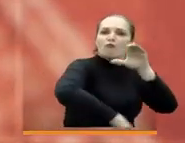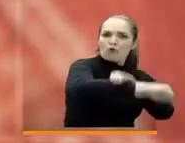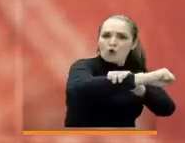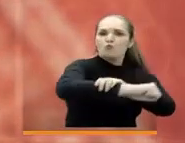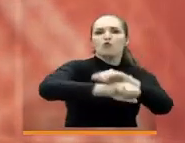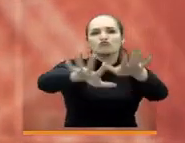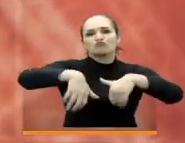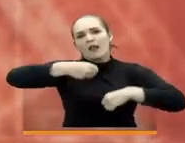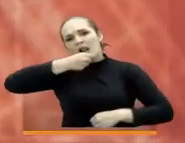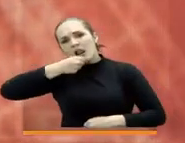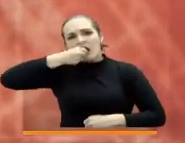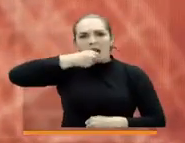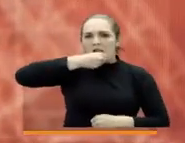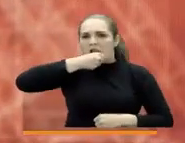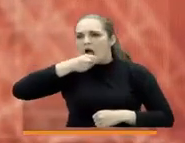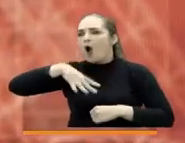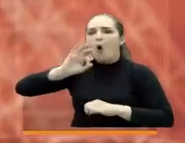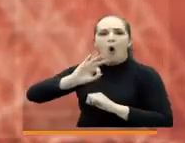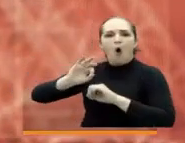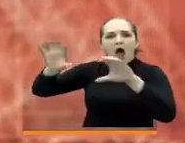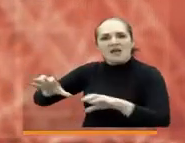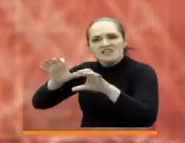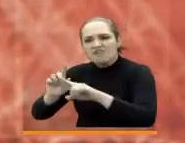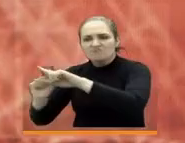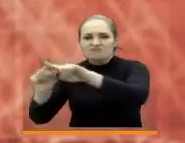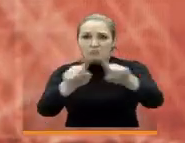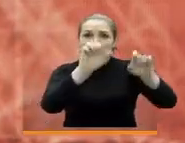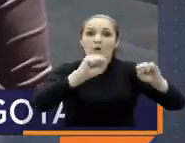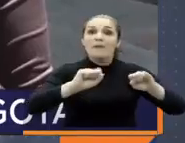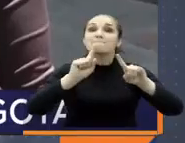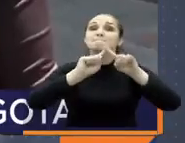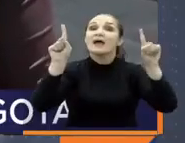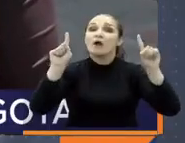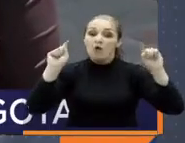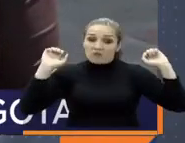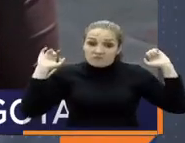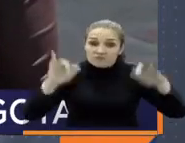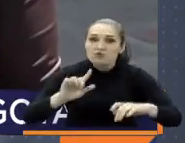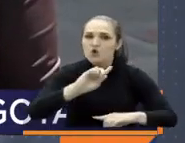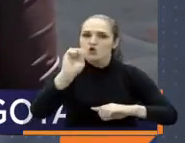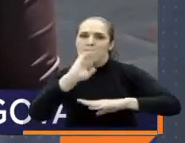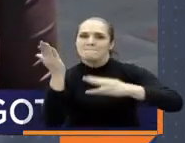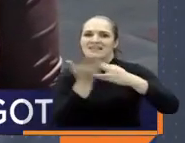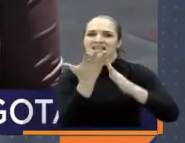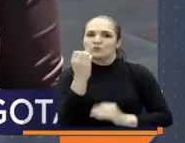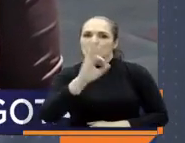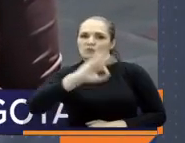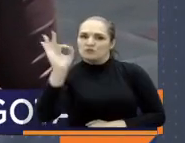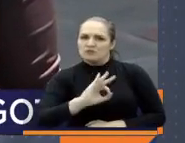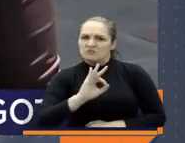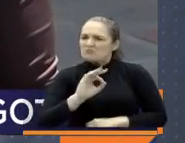capital, con un aforo de hasta el 50%. Laura Rojas, buenas tardes. ¿Qué más dijo la alcaldesa?